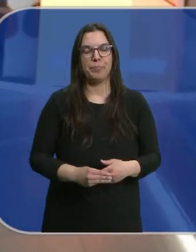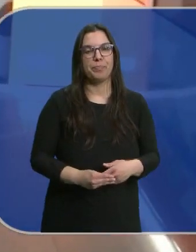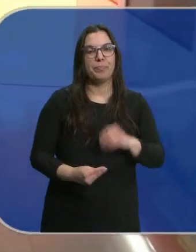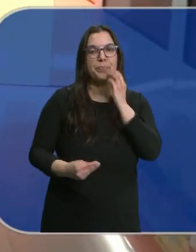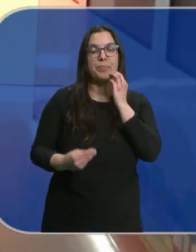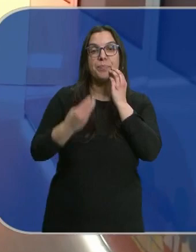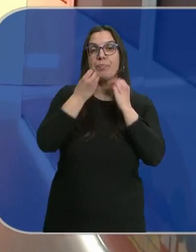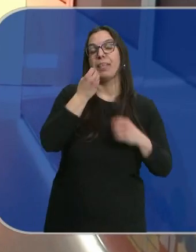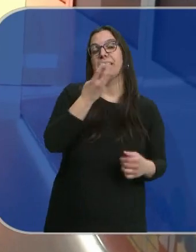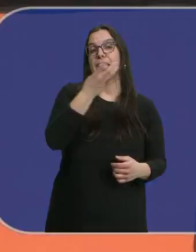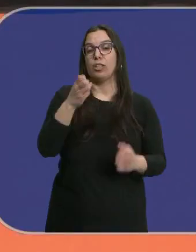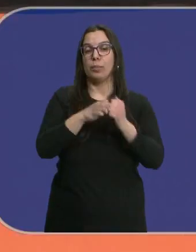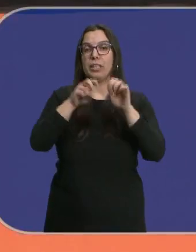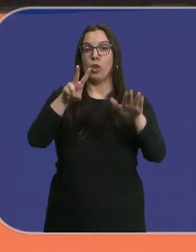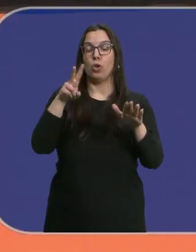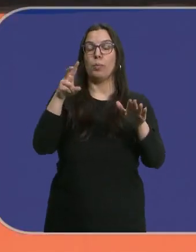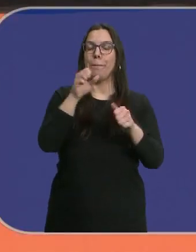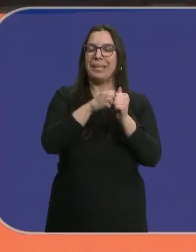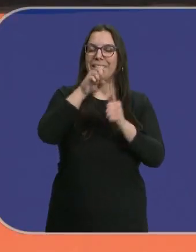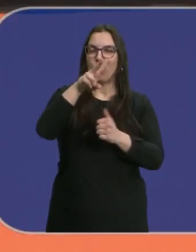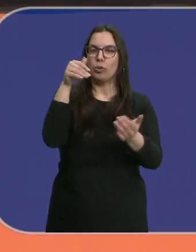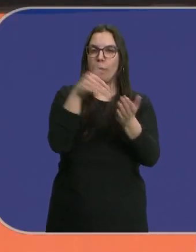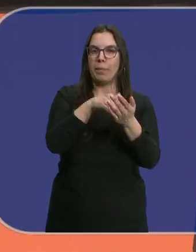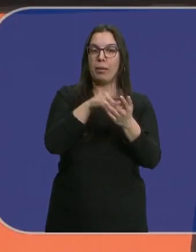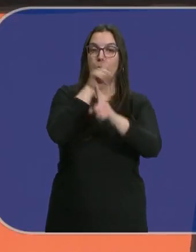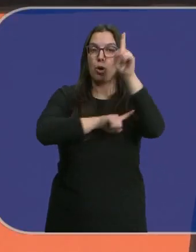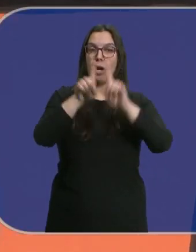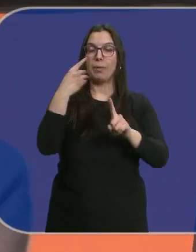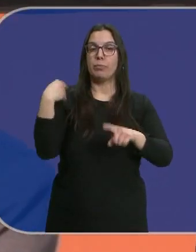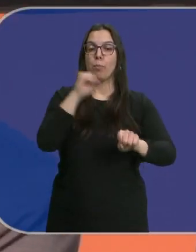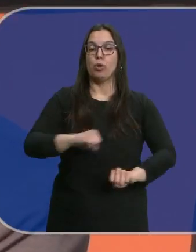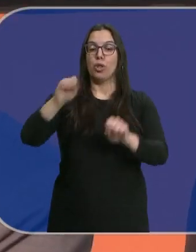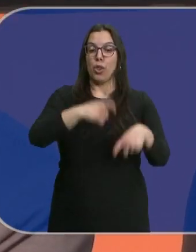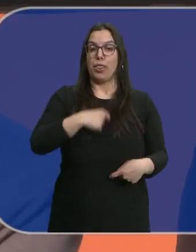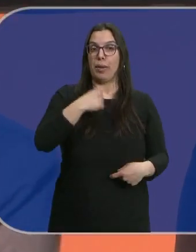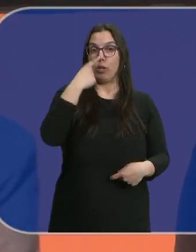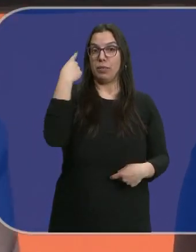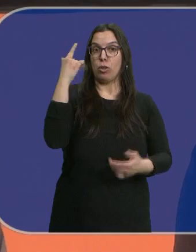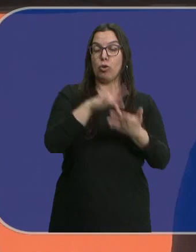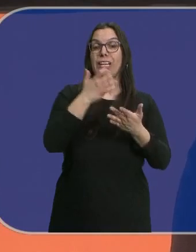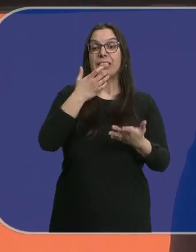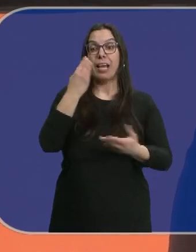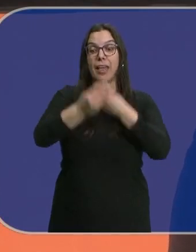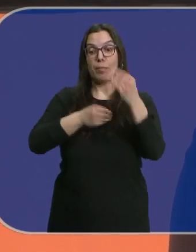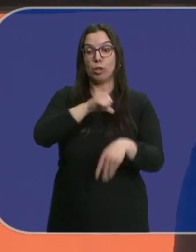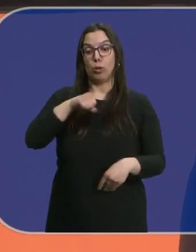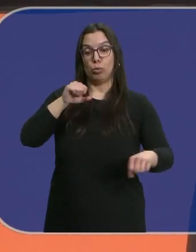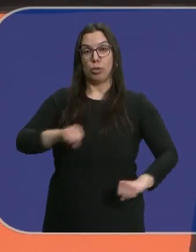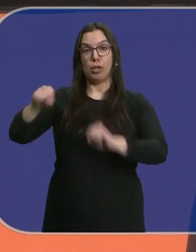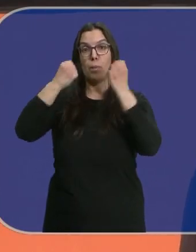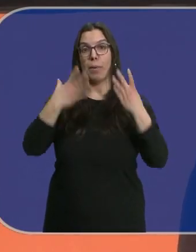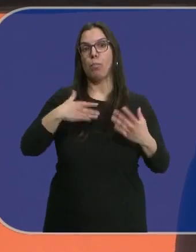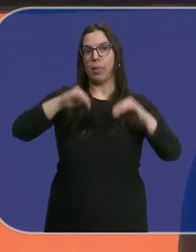esos 322.000 incidentes de protección civil que hubo el año pasado, pues quizá con una buena autoprotección serían muchos menos y además